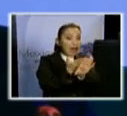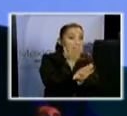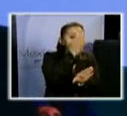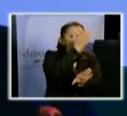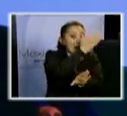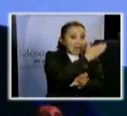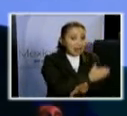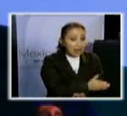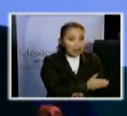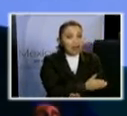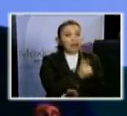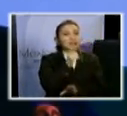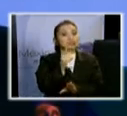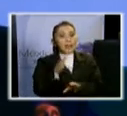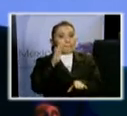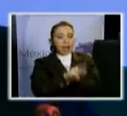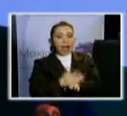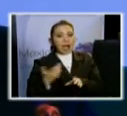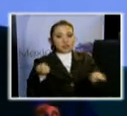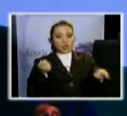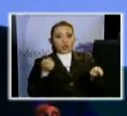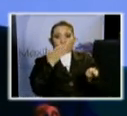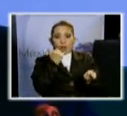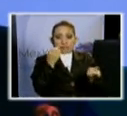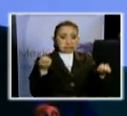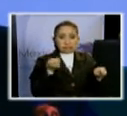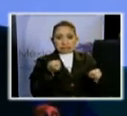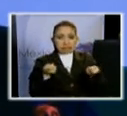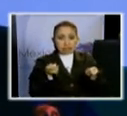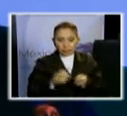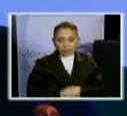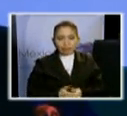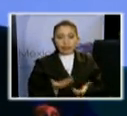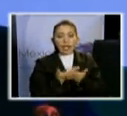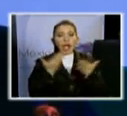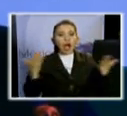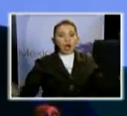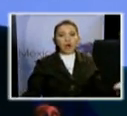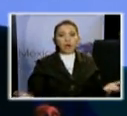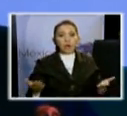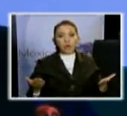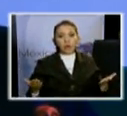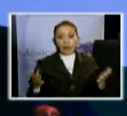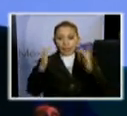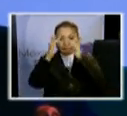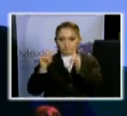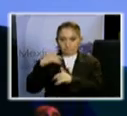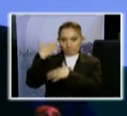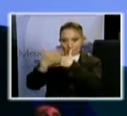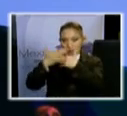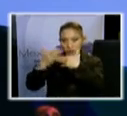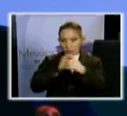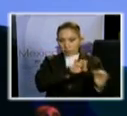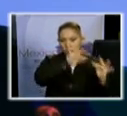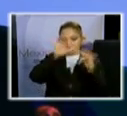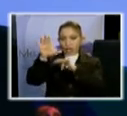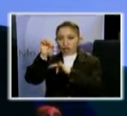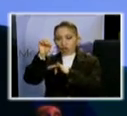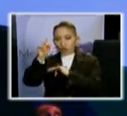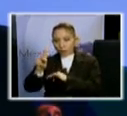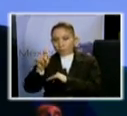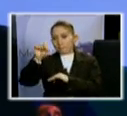de que se vaya más hacia nuestro control y no sea posible. Ahora, París va a haber un evento importante, la COP21,